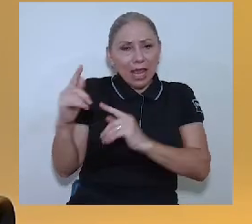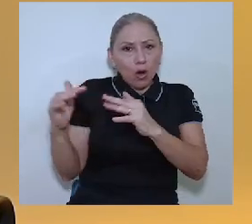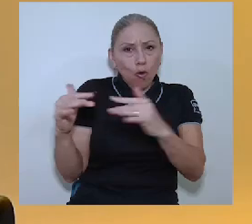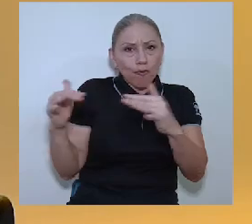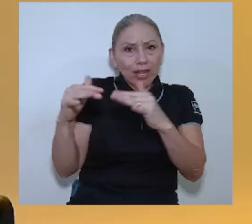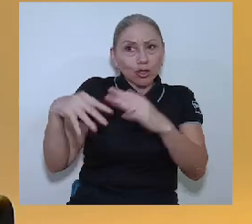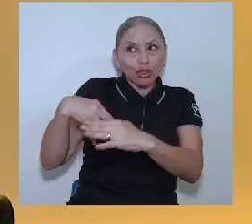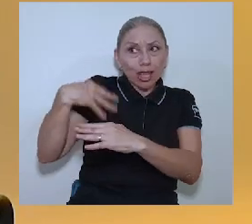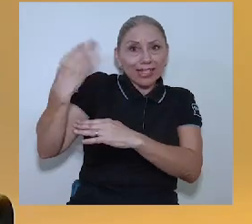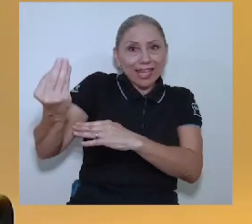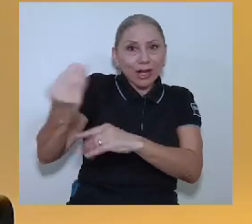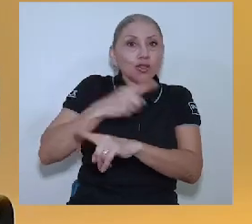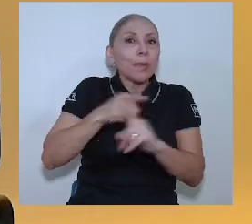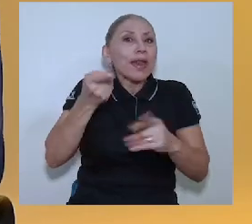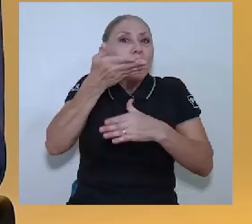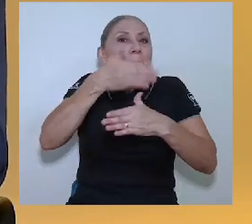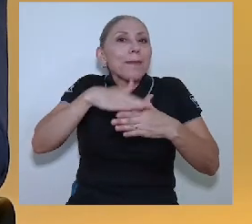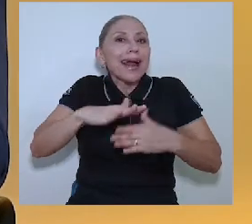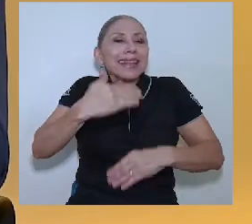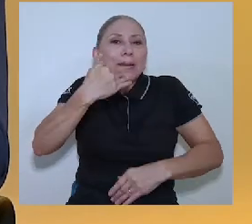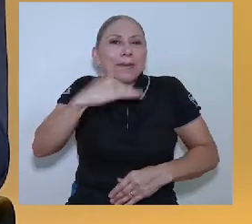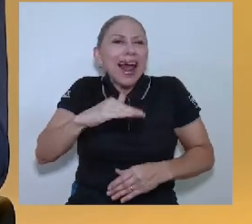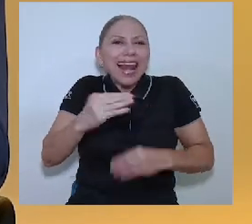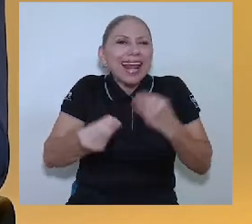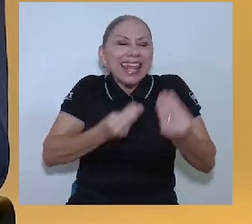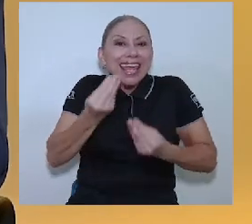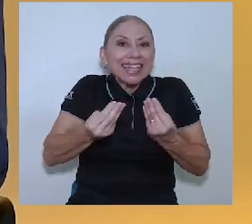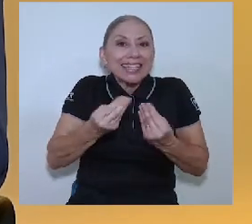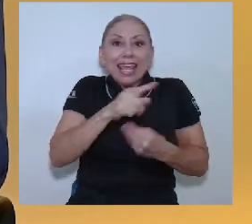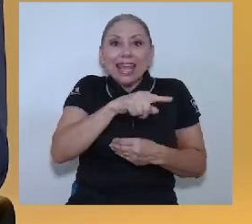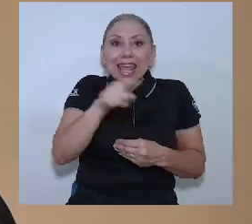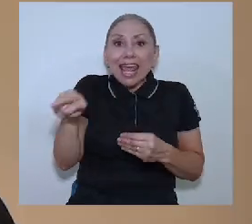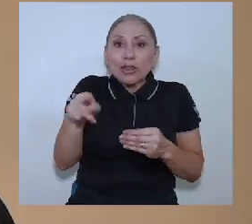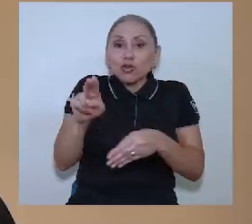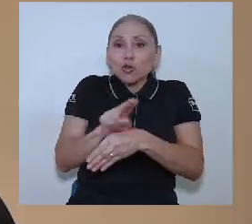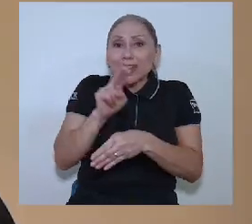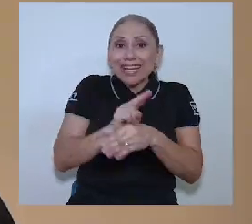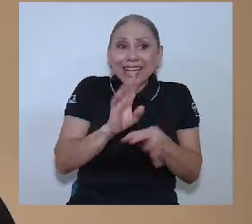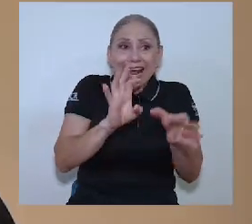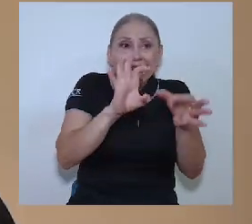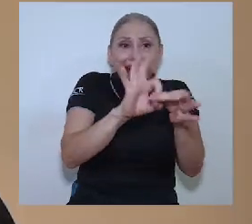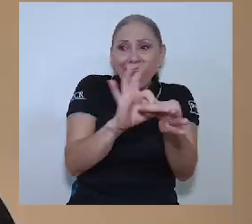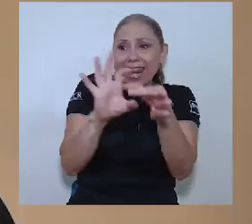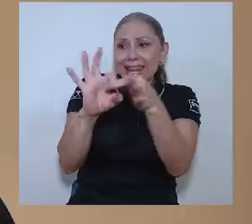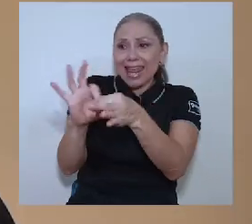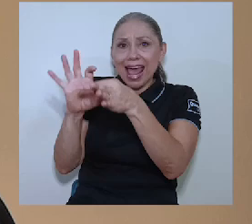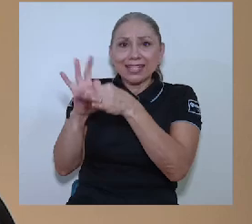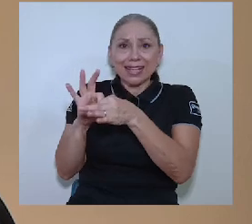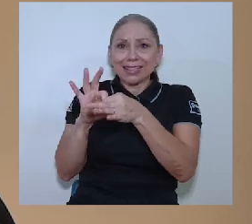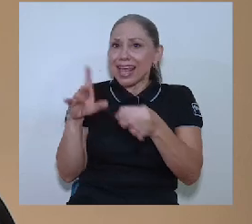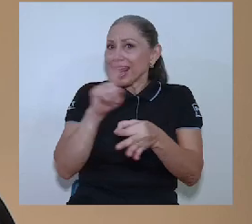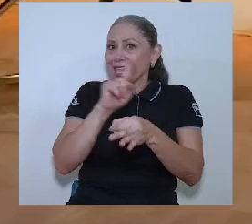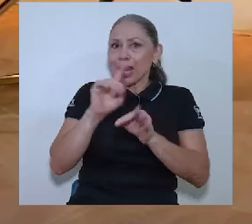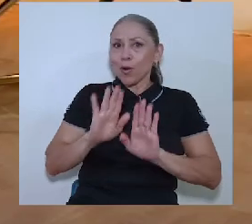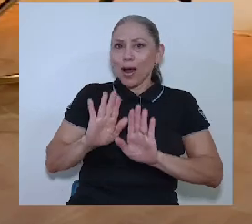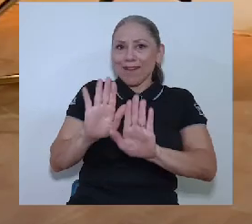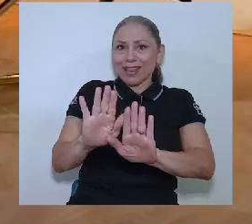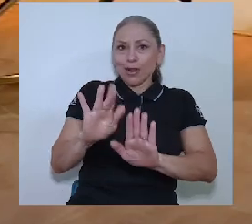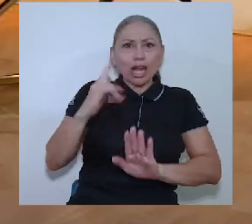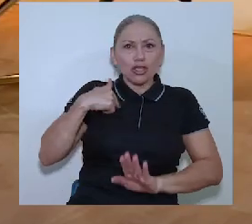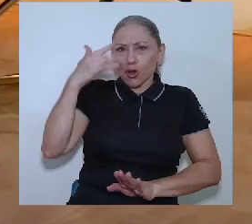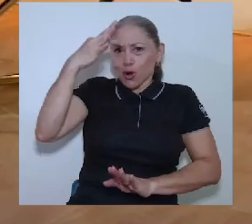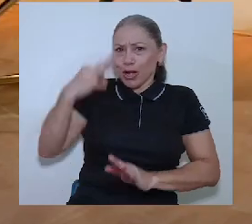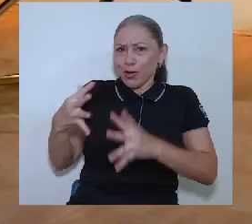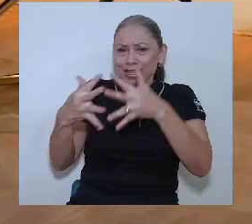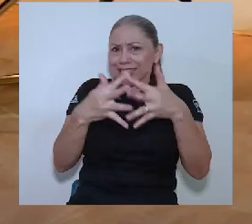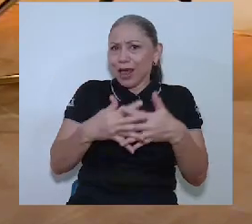parte mala es que se repliegan de una serie de alianzas que no necesariamente van a abandonar. Por ejemplo, yo no